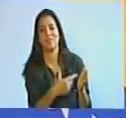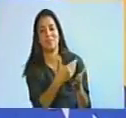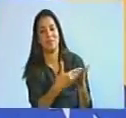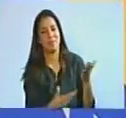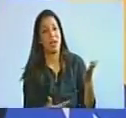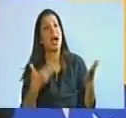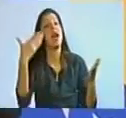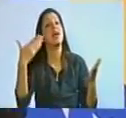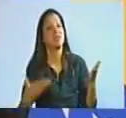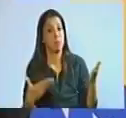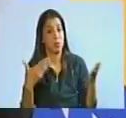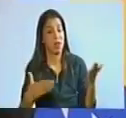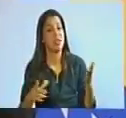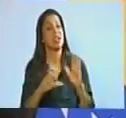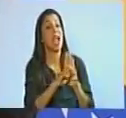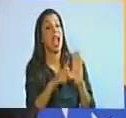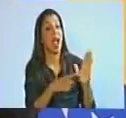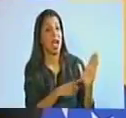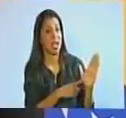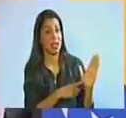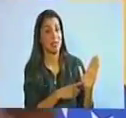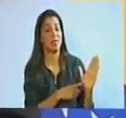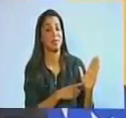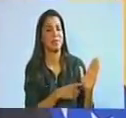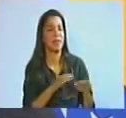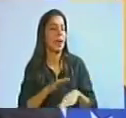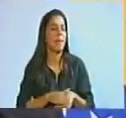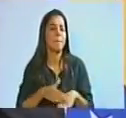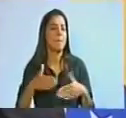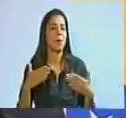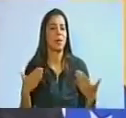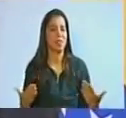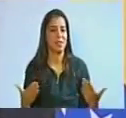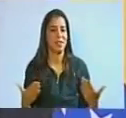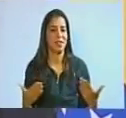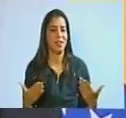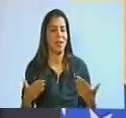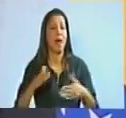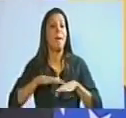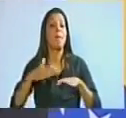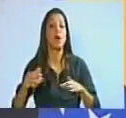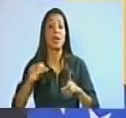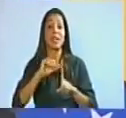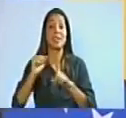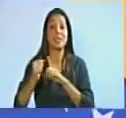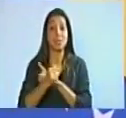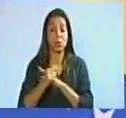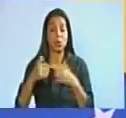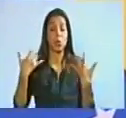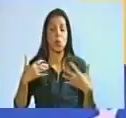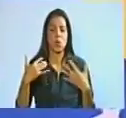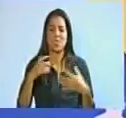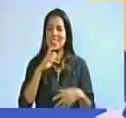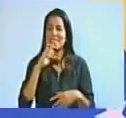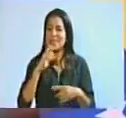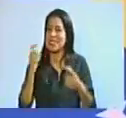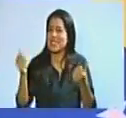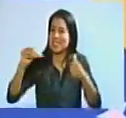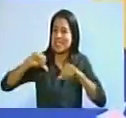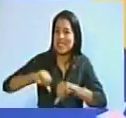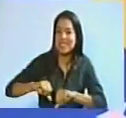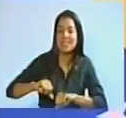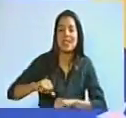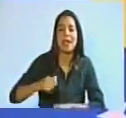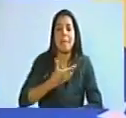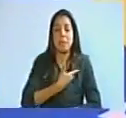Muy importante esta ley. ¿Por qué? Porque en las circunstancias que estamos, el presidente Maduro ha sido un